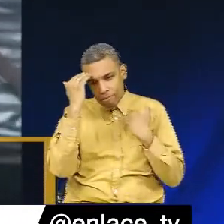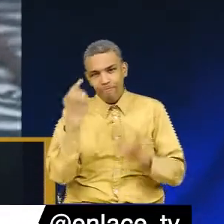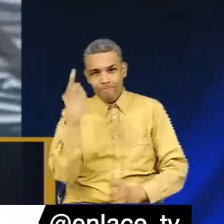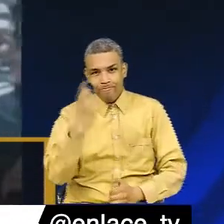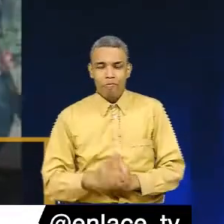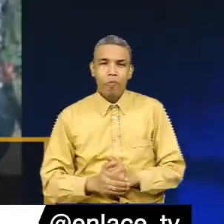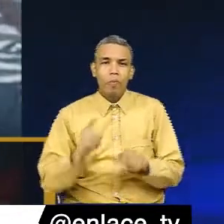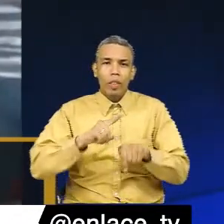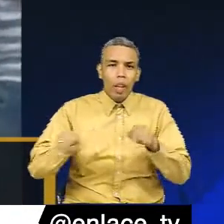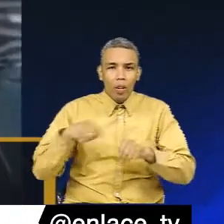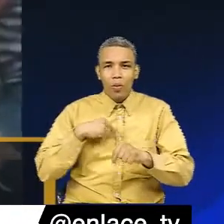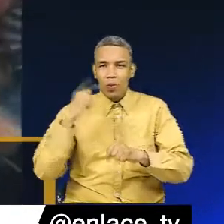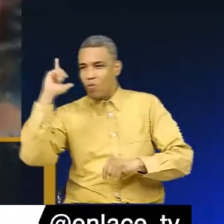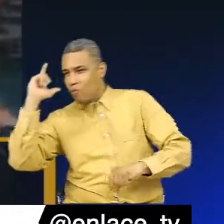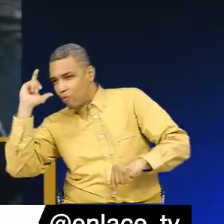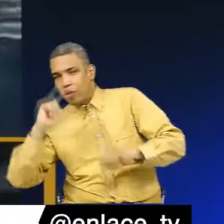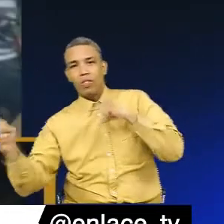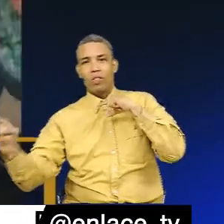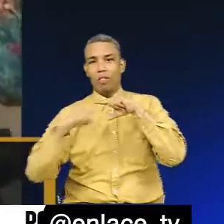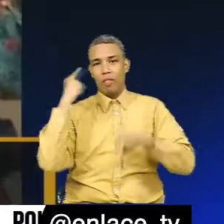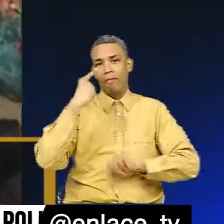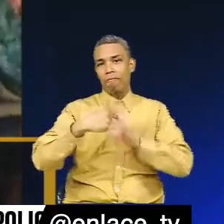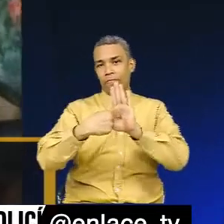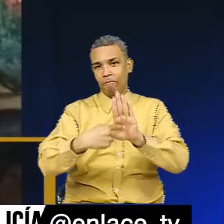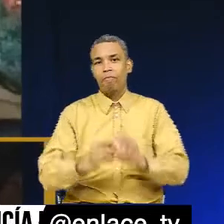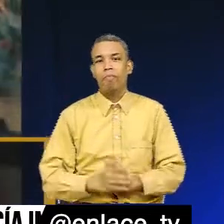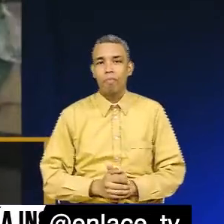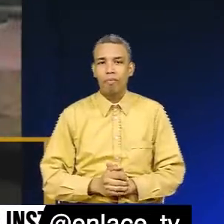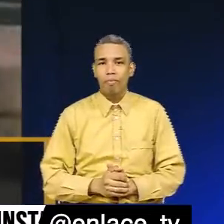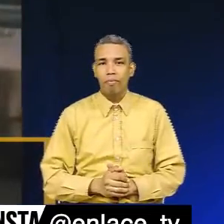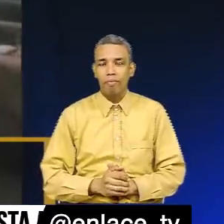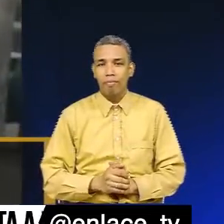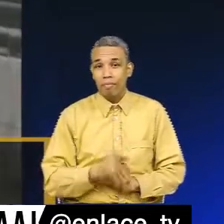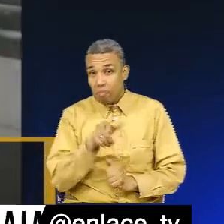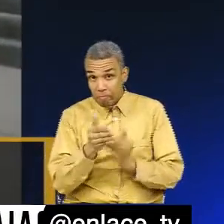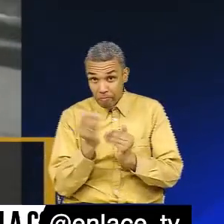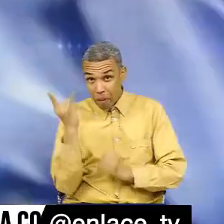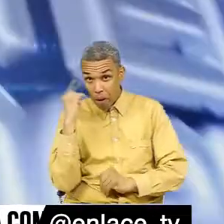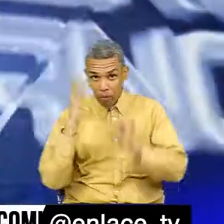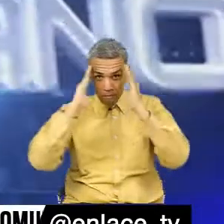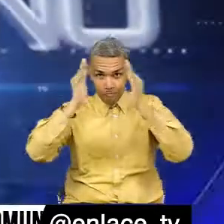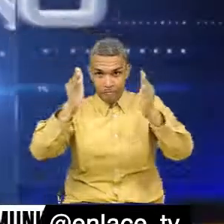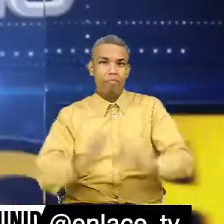llegar nuestros barranqueños a Enlace Televisión. Seguimos muy atentos a sus denuncias.